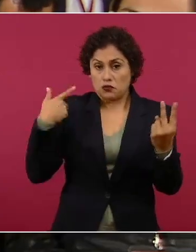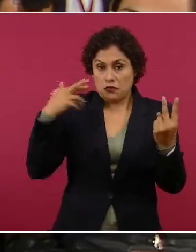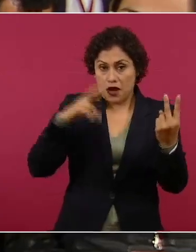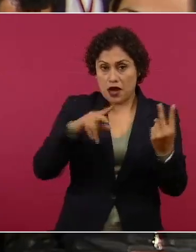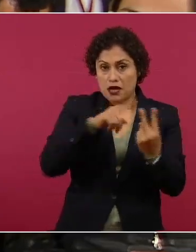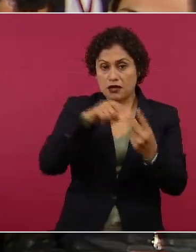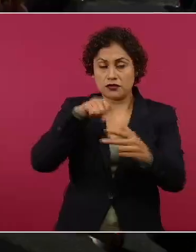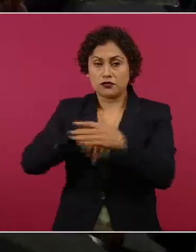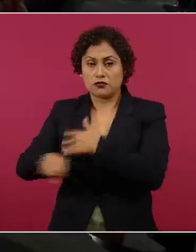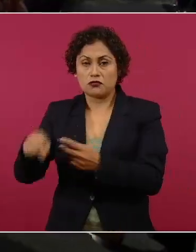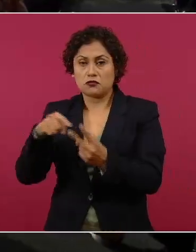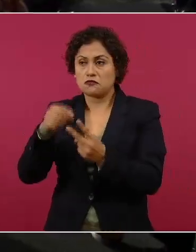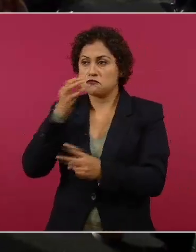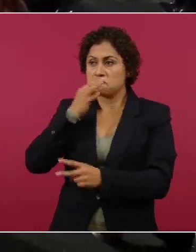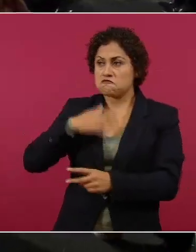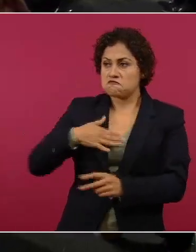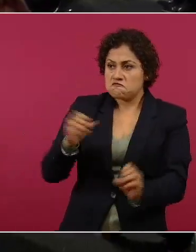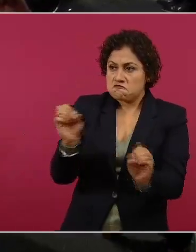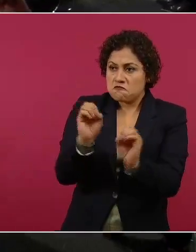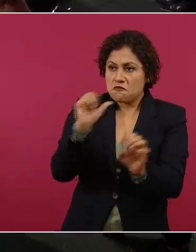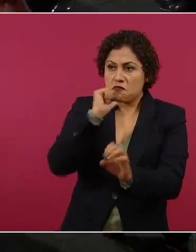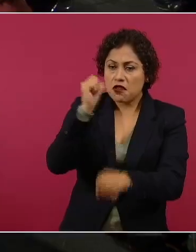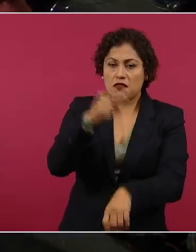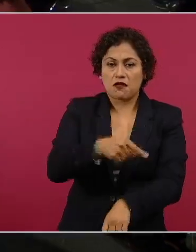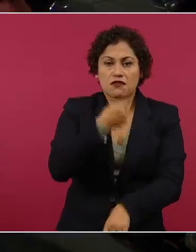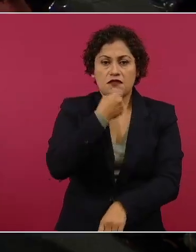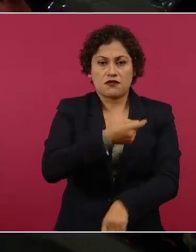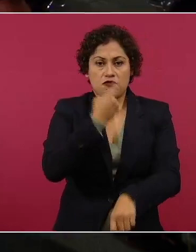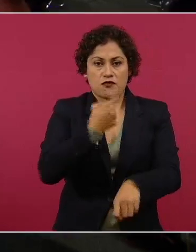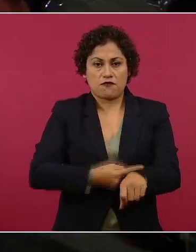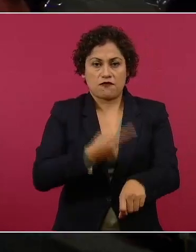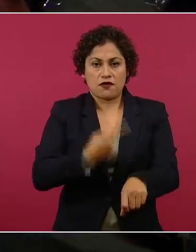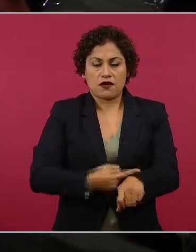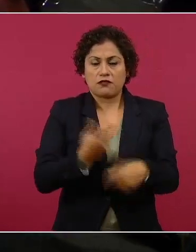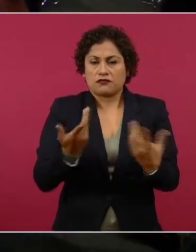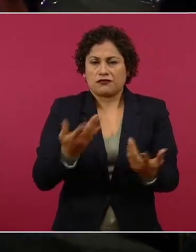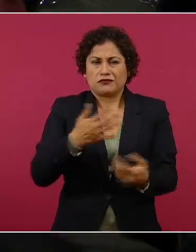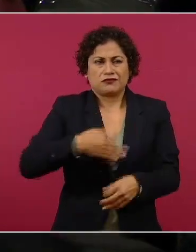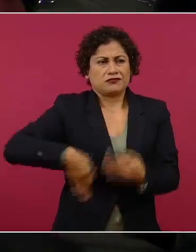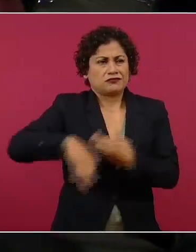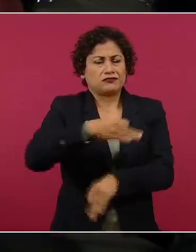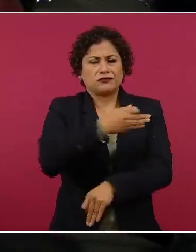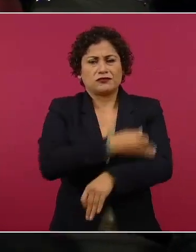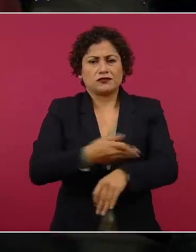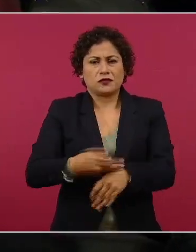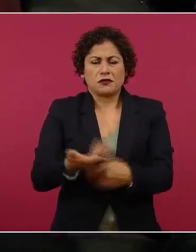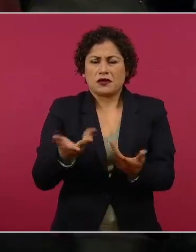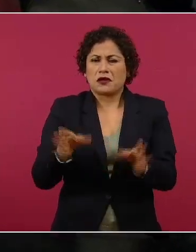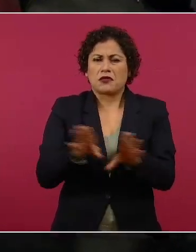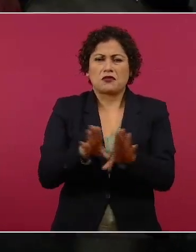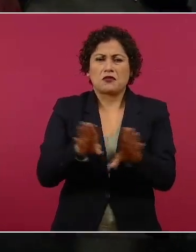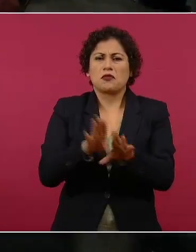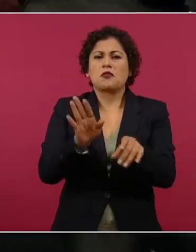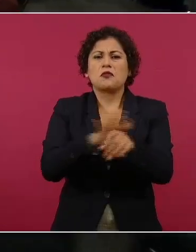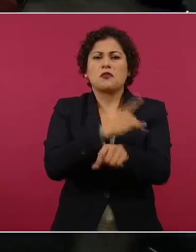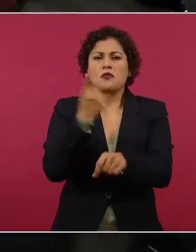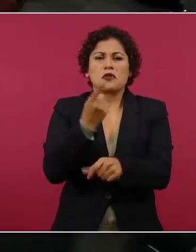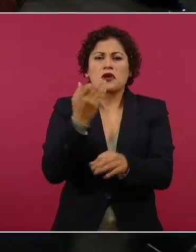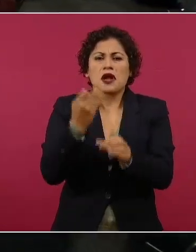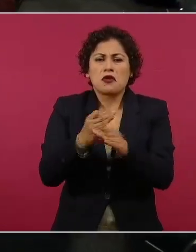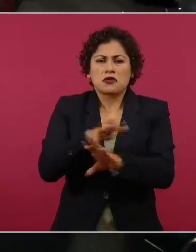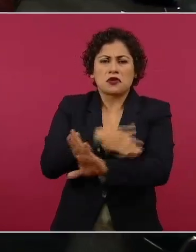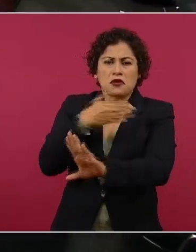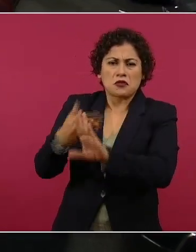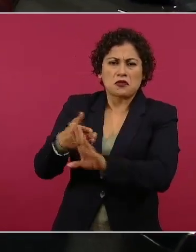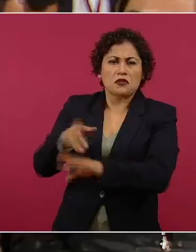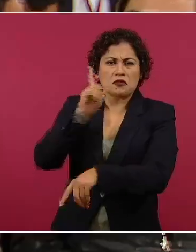niño tuviera alguna enfermedad cardíaca. Las familias entrevistadas no entienden de dónde pudiera proceder este aparente dolo con el que se está actuando contra una